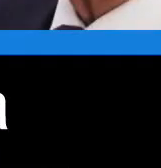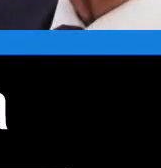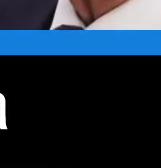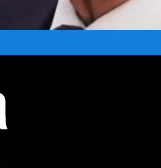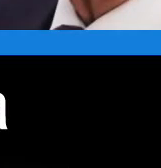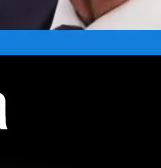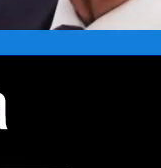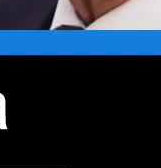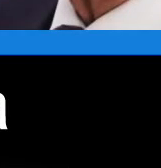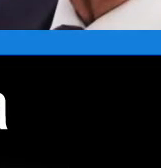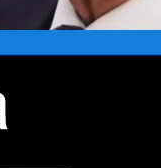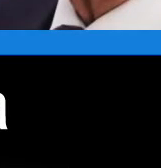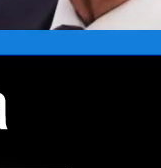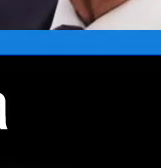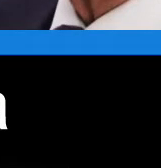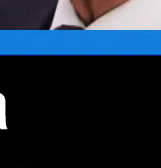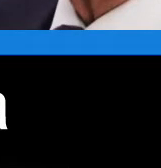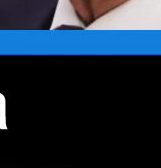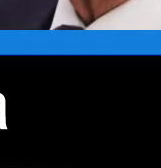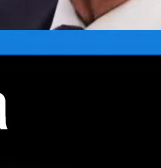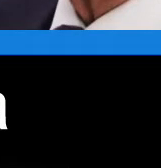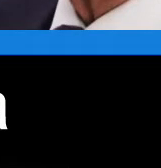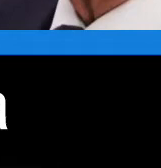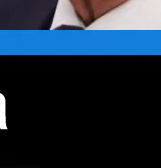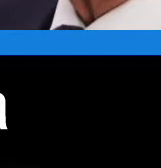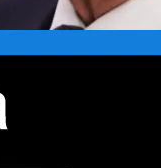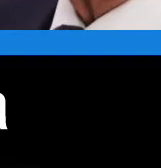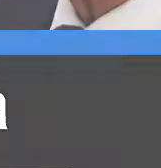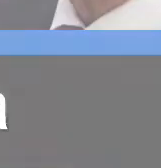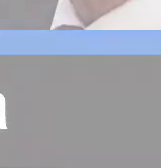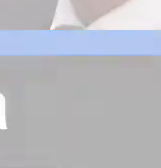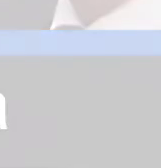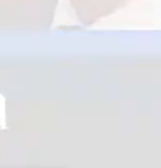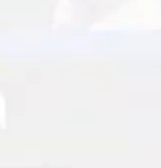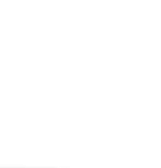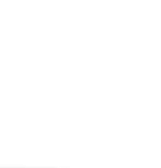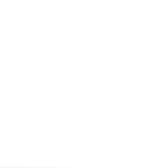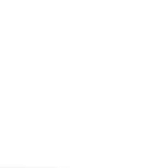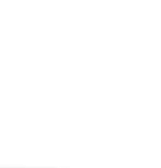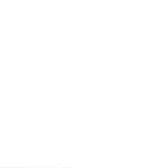Ya estás informado. No olvides darle like a este video y suscríbete a Escucha